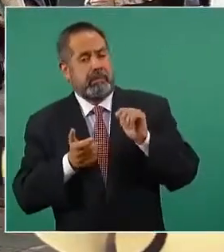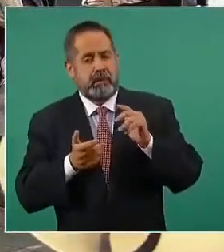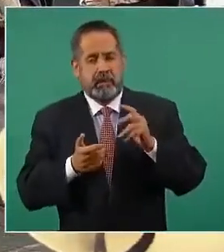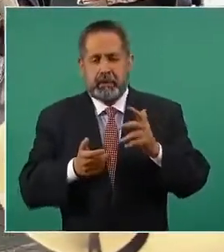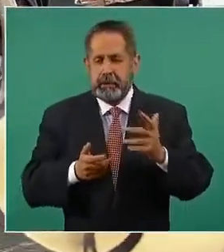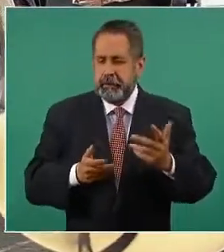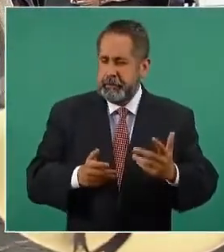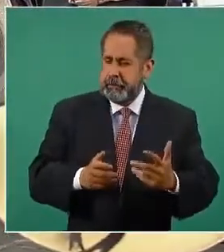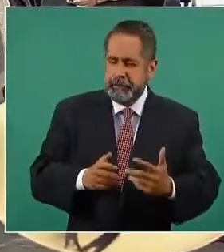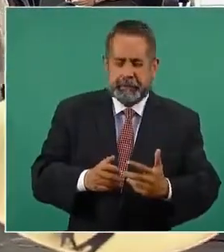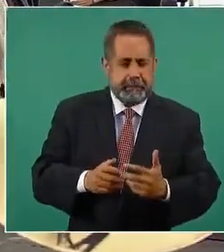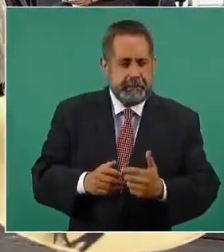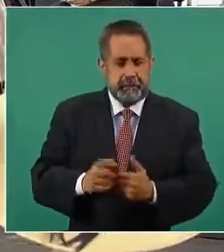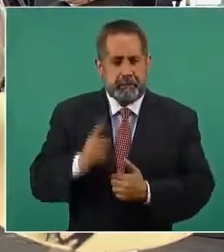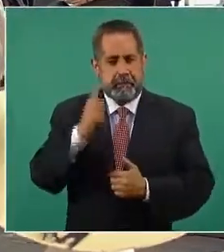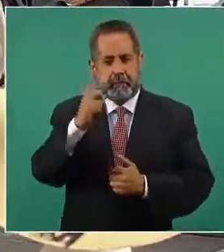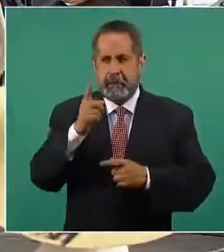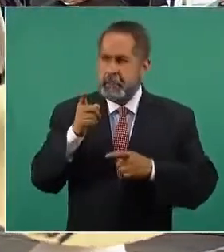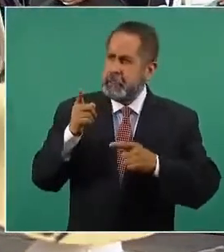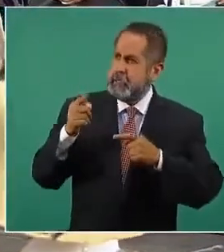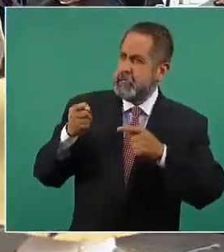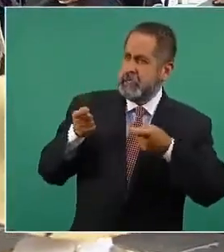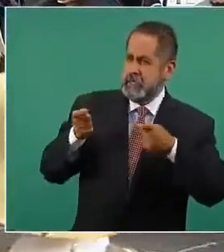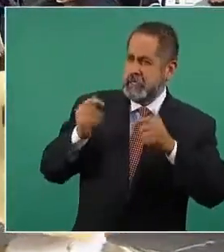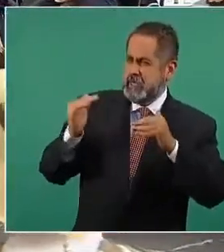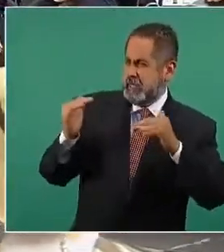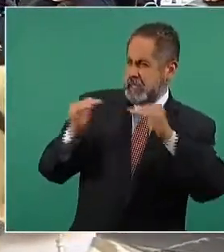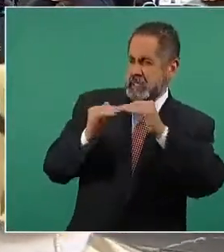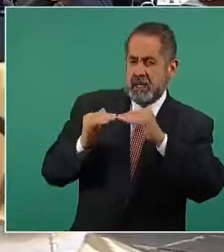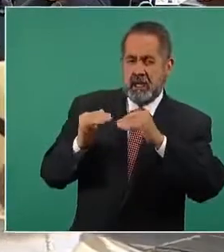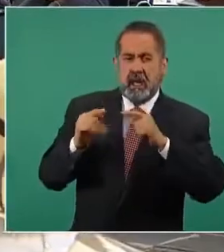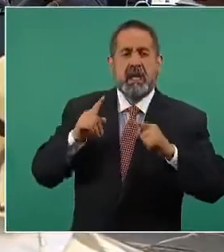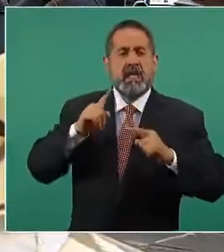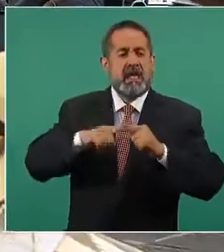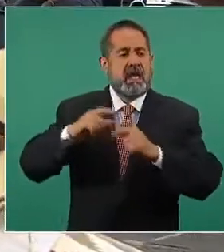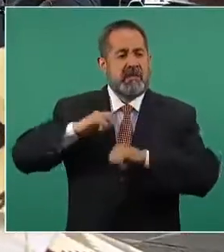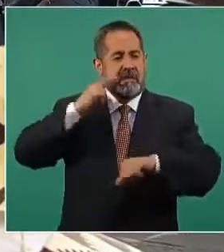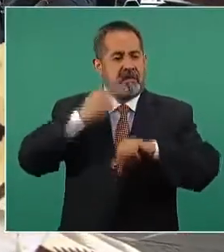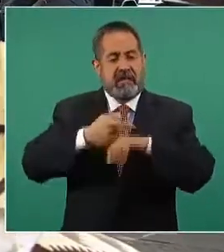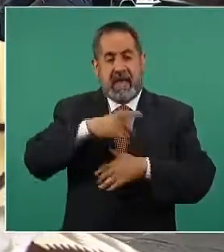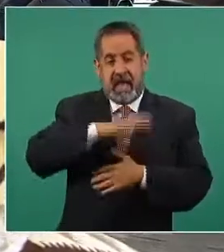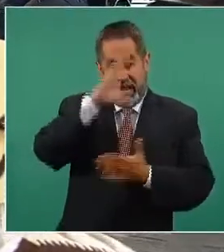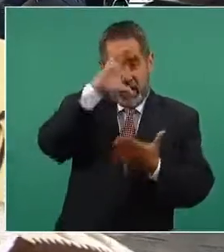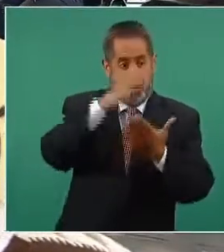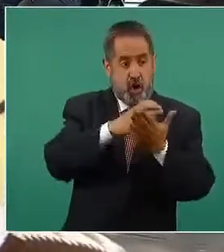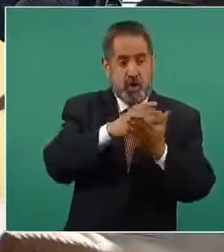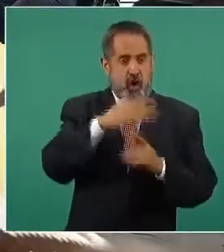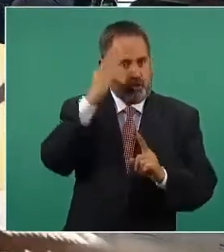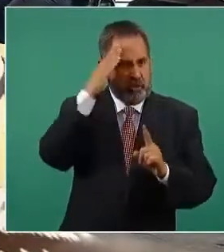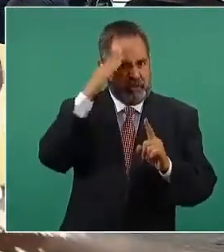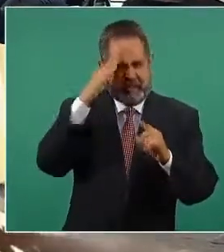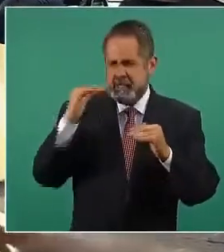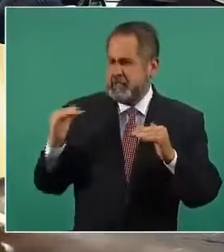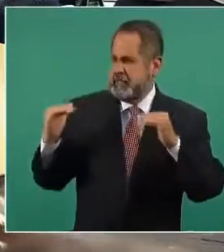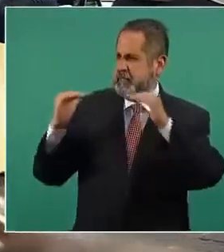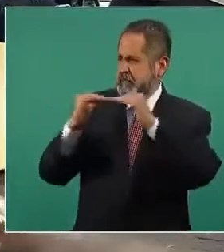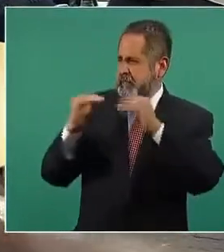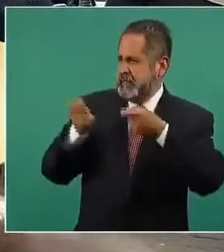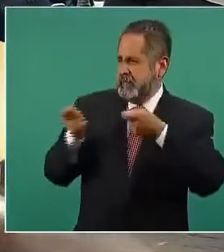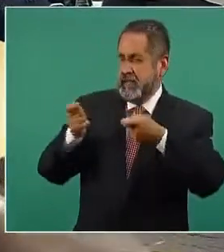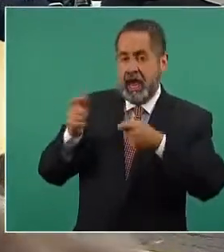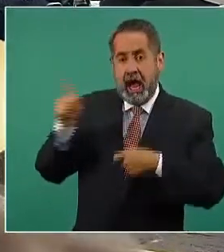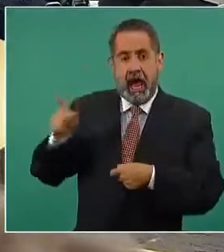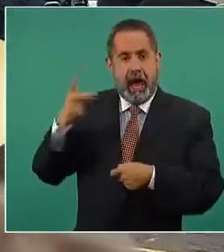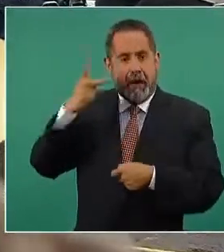único contrapeso de los virreyes eran los jerarcas católicos, quienes ejercían